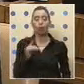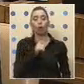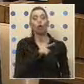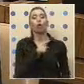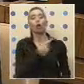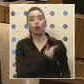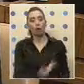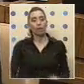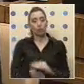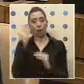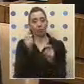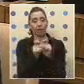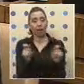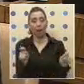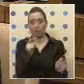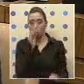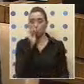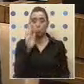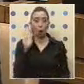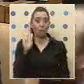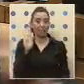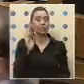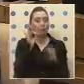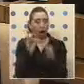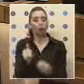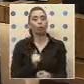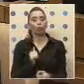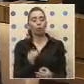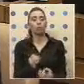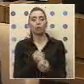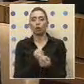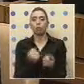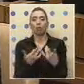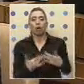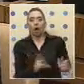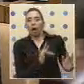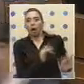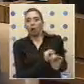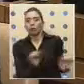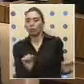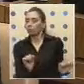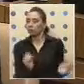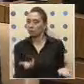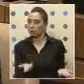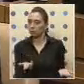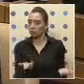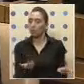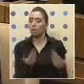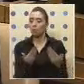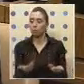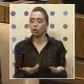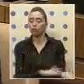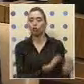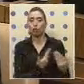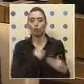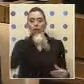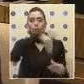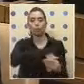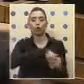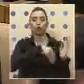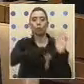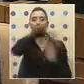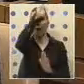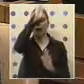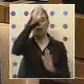de campaña. Es en consecuencia una exigencia que no podemos eludir. Por eso nos otorgaron la mayoría, para